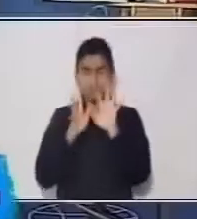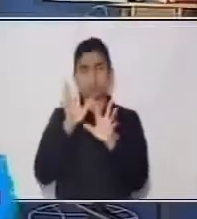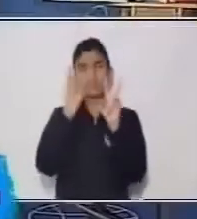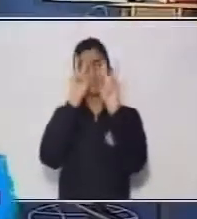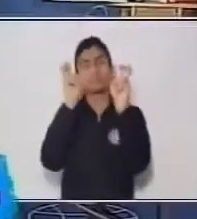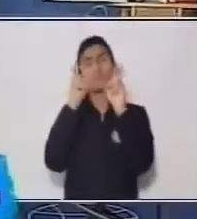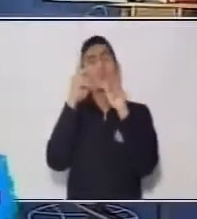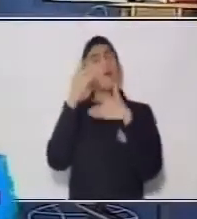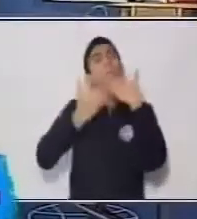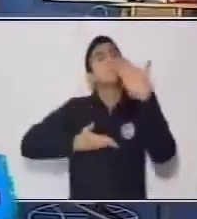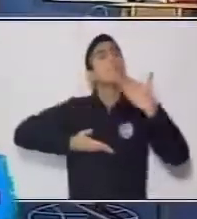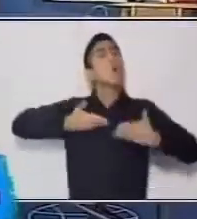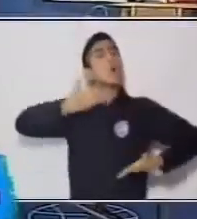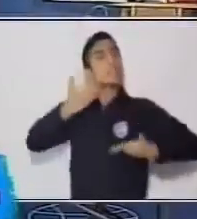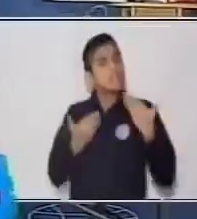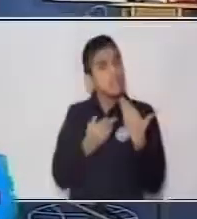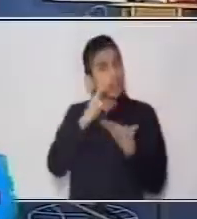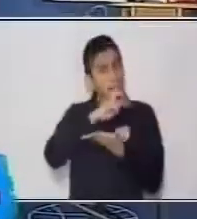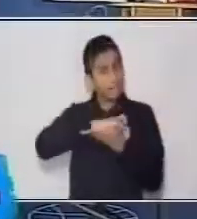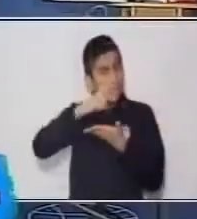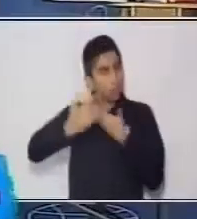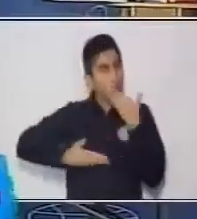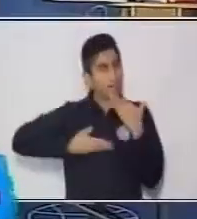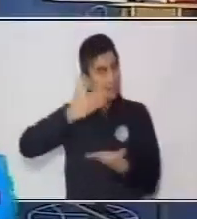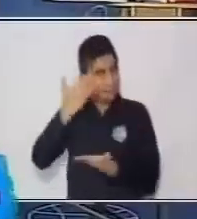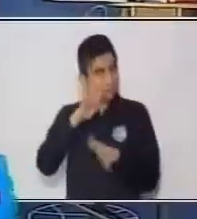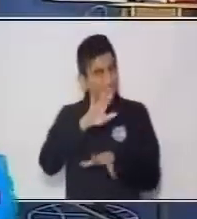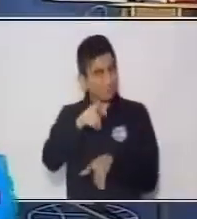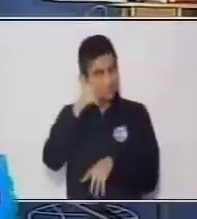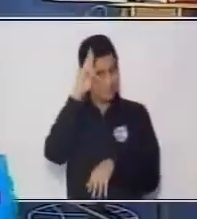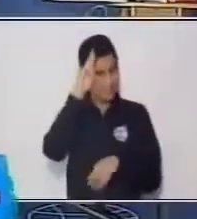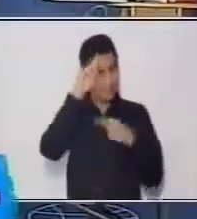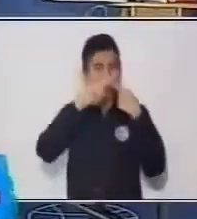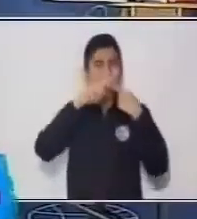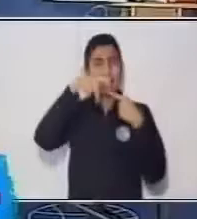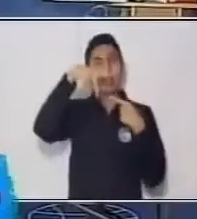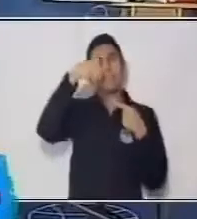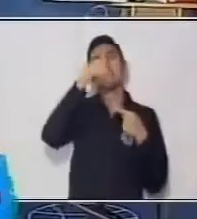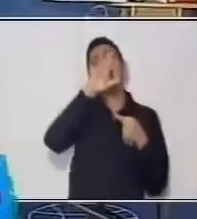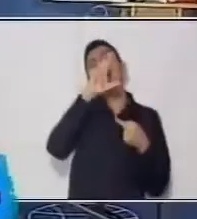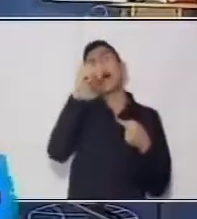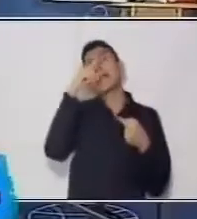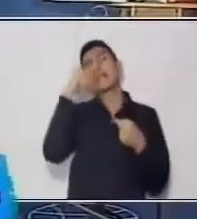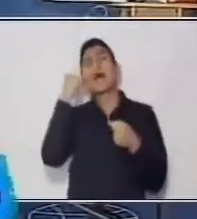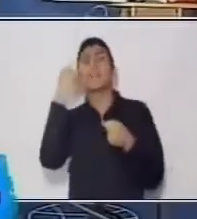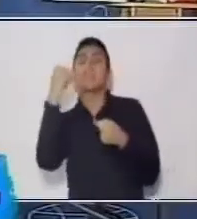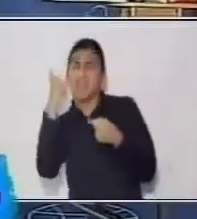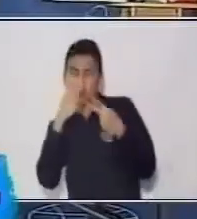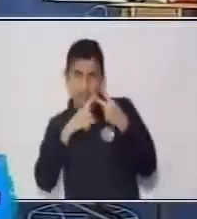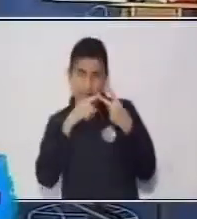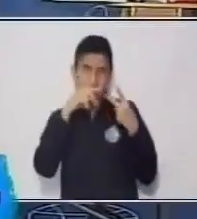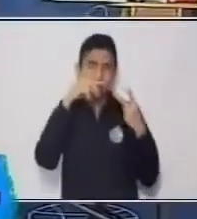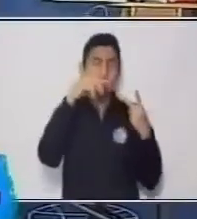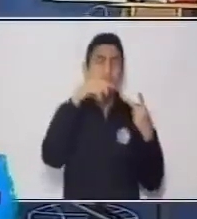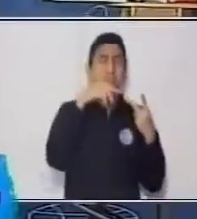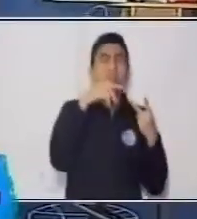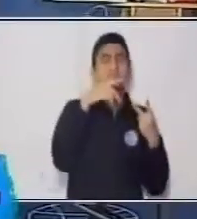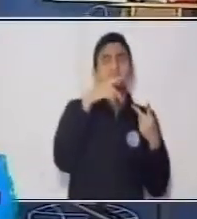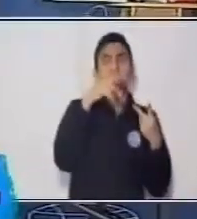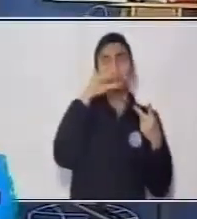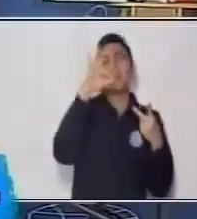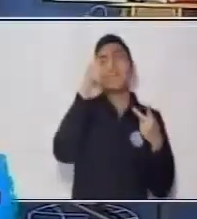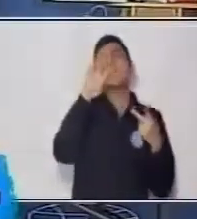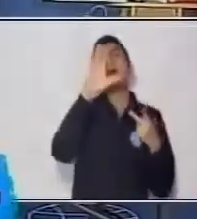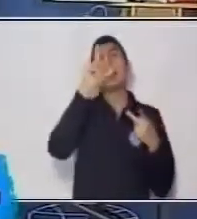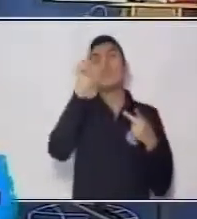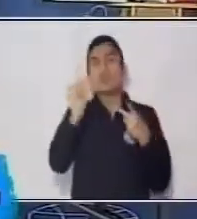principalmente la poesía. Te das cuenta que vimos narrativa, vimos fábulas y ahora vamos a ver unos poemas. Y